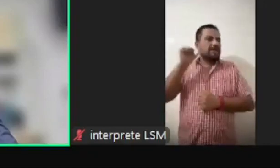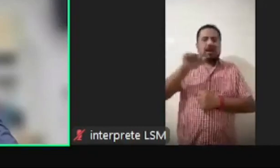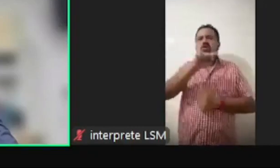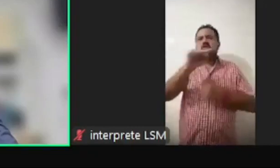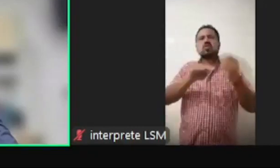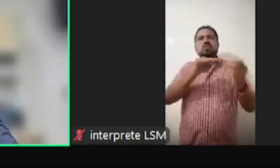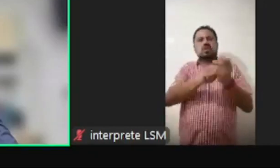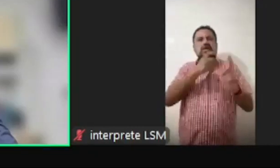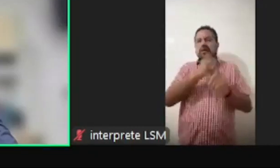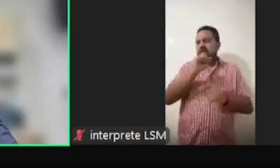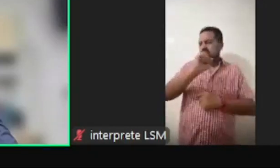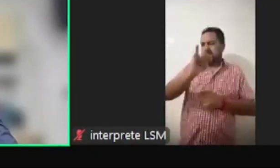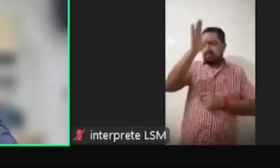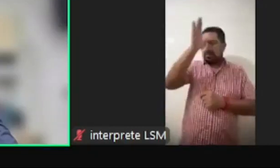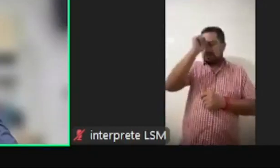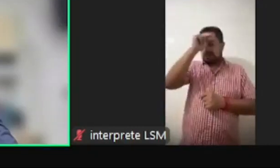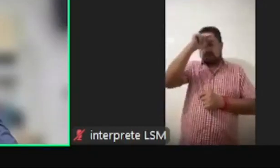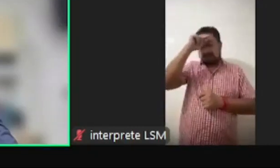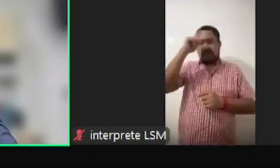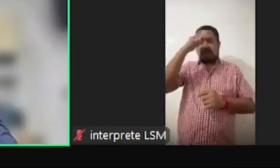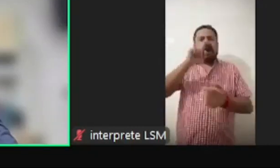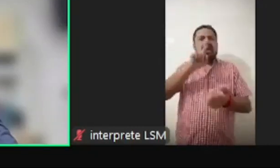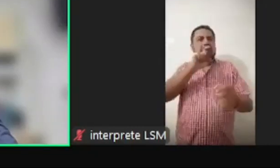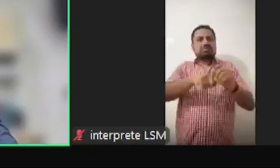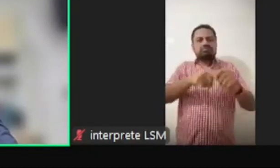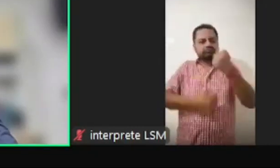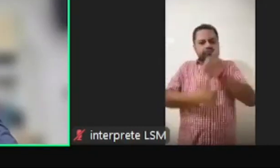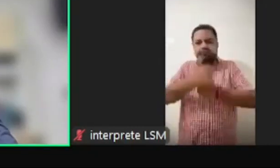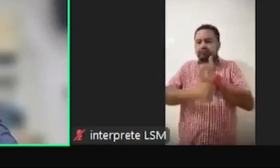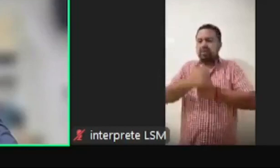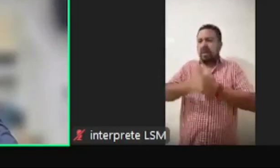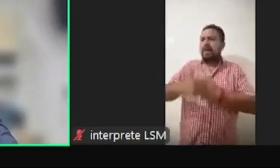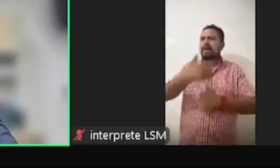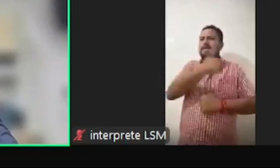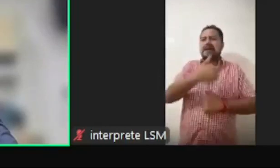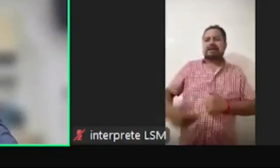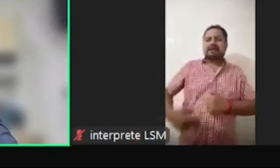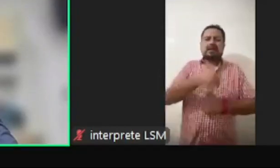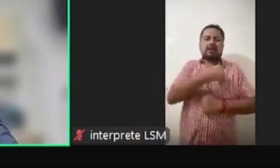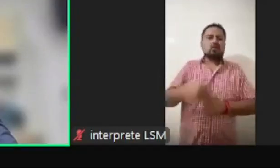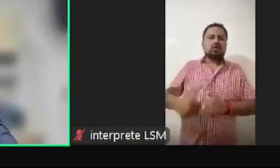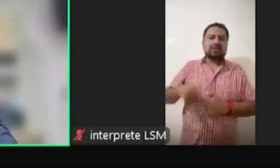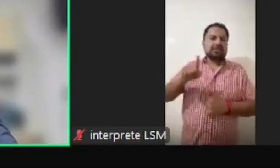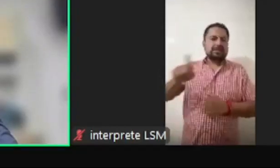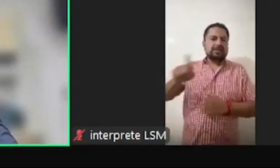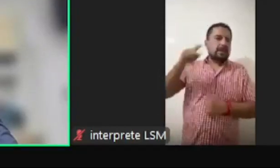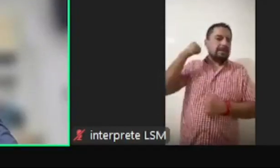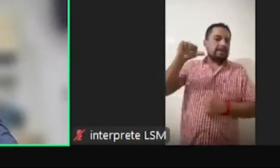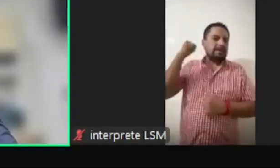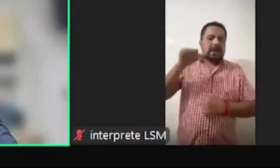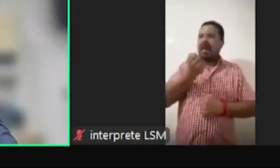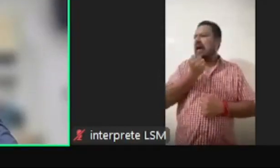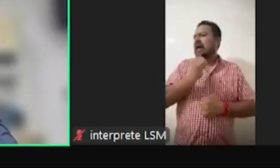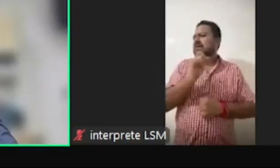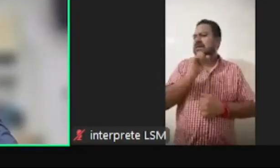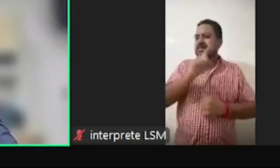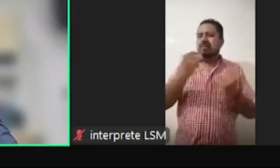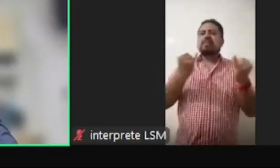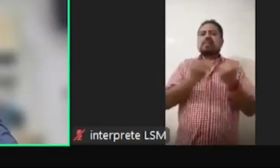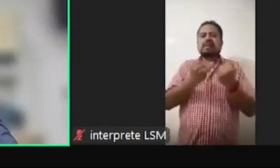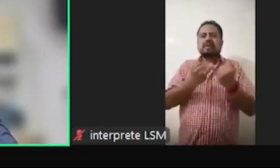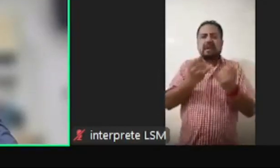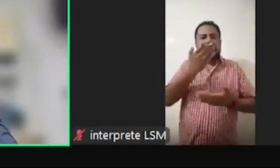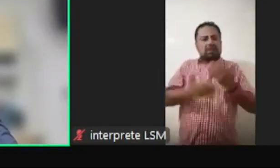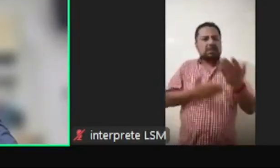para contender por la presidencia municipal de Acapulco de Juárez. Así tenemos que lo inoperante de los planteamientos expuestos por los